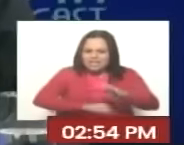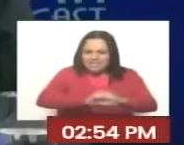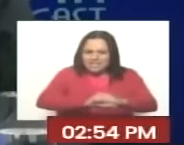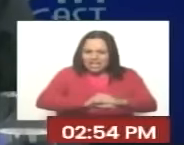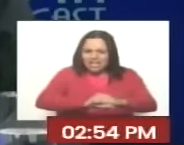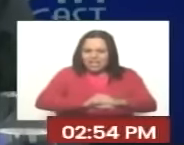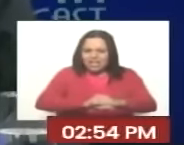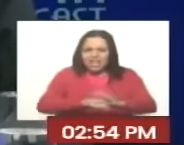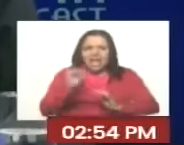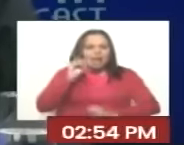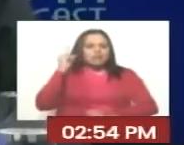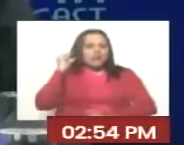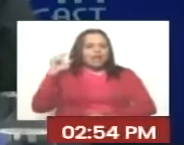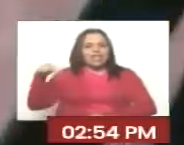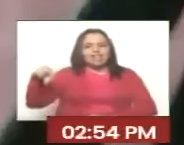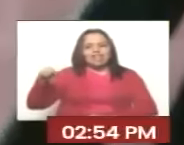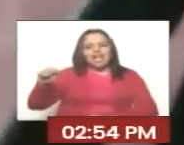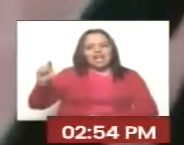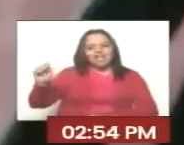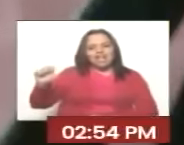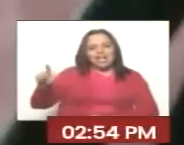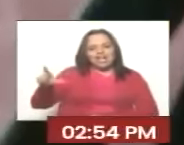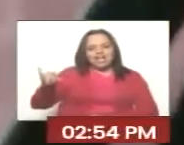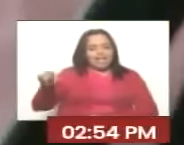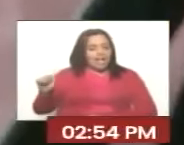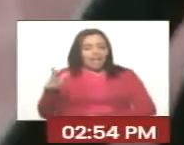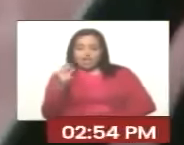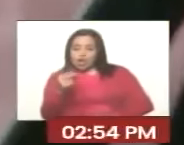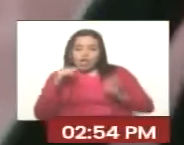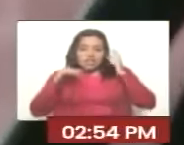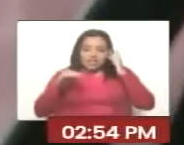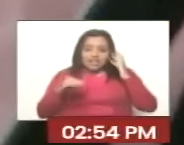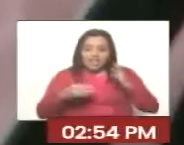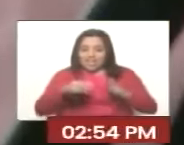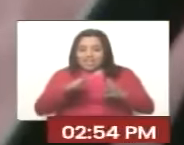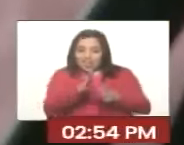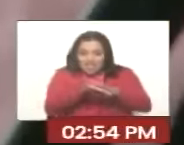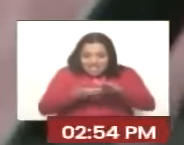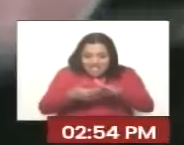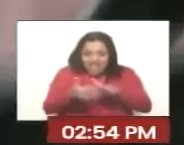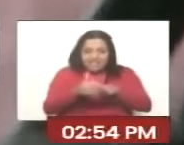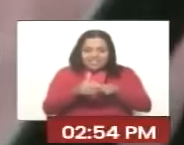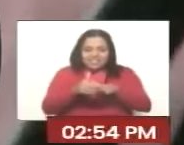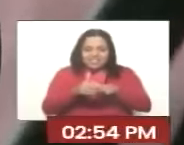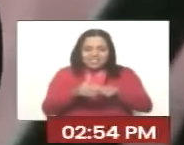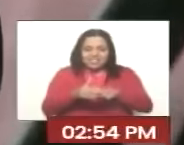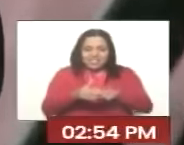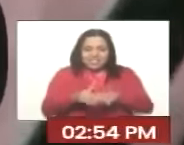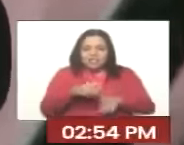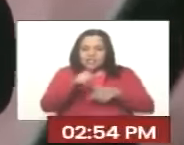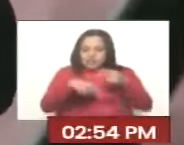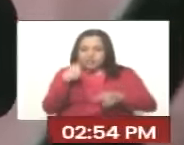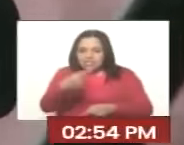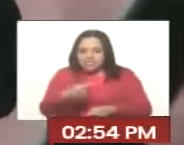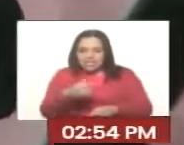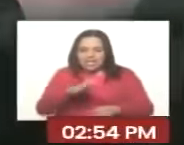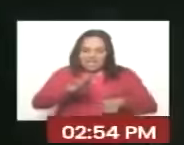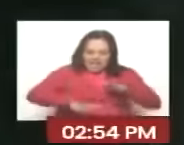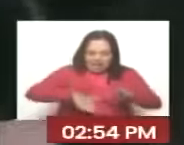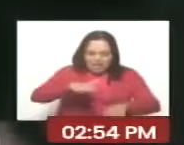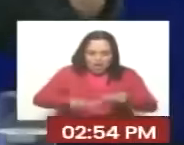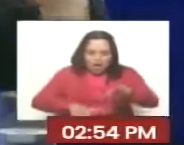de Natalia, ajá, y no era de Cancerbero. Con la sangre de él, ella confiesa que caminó